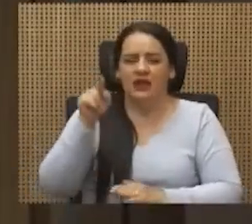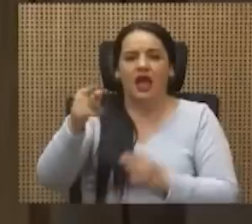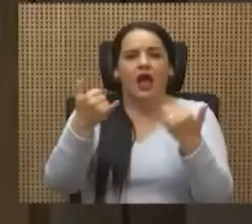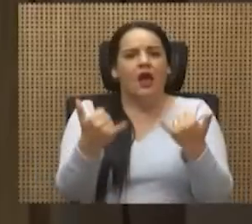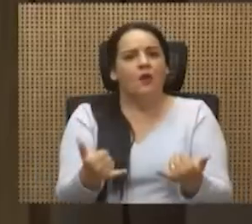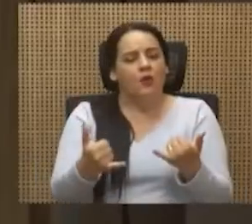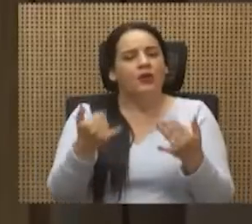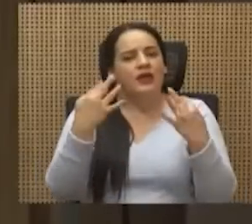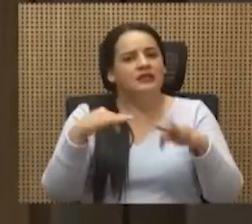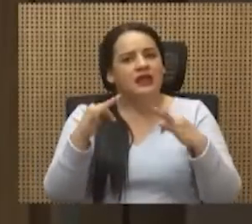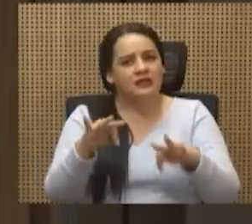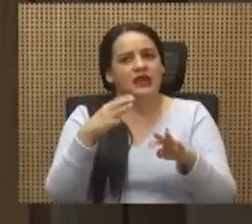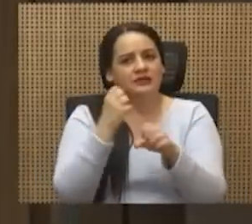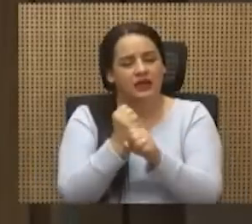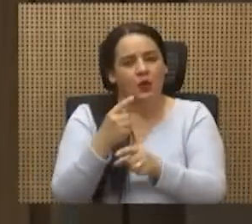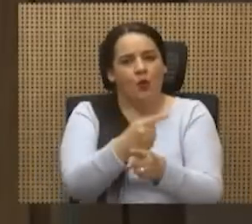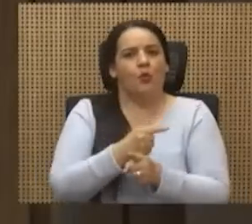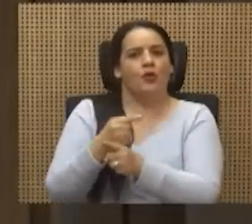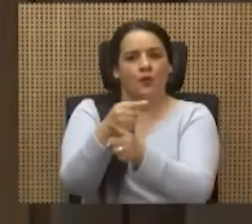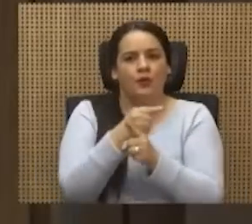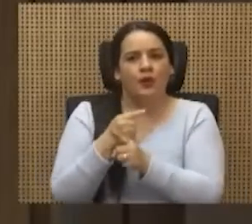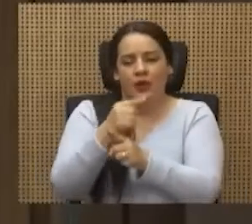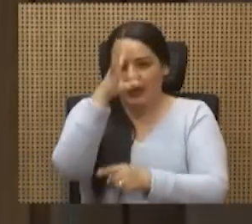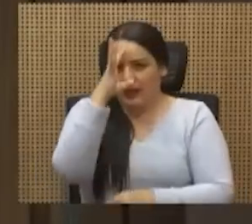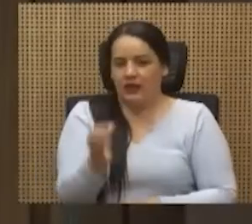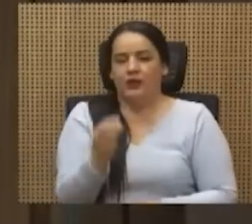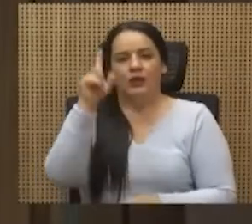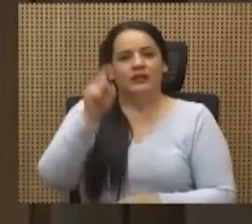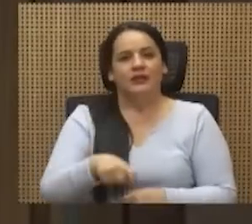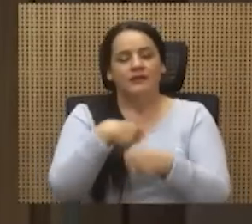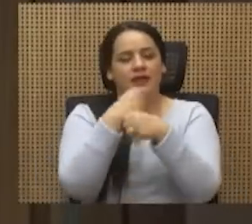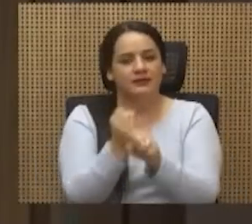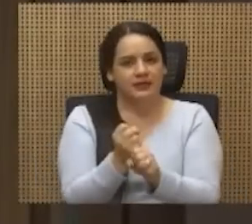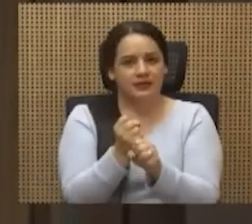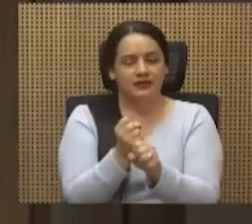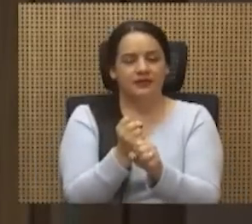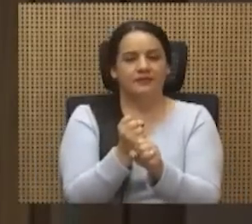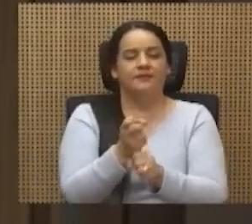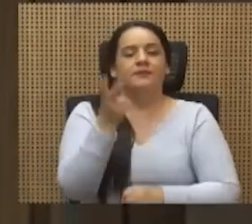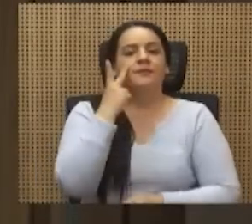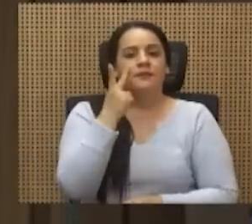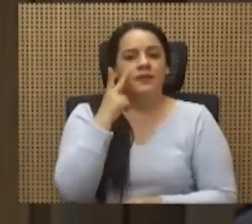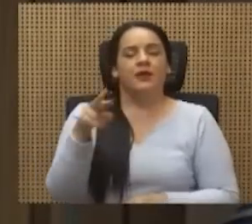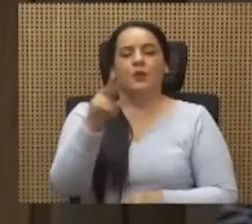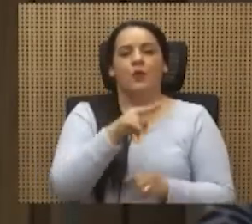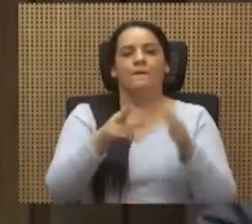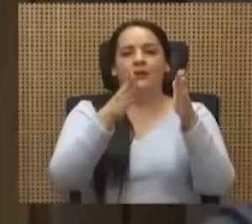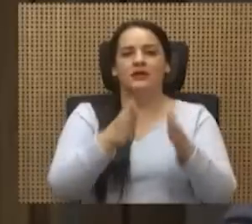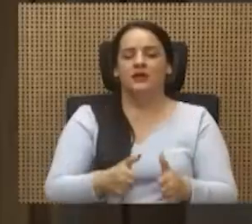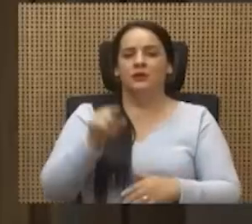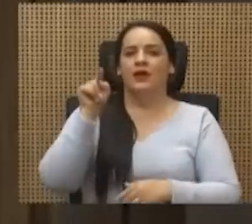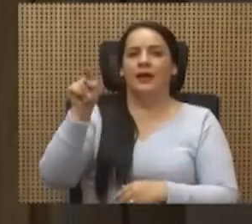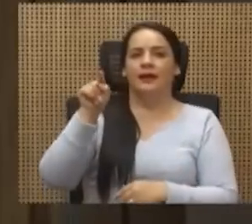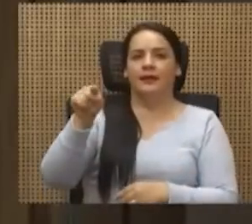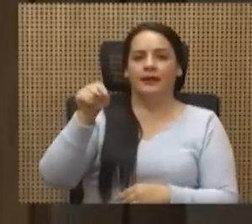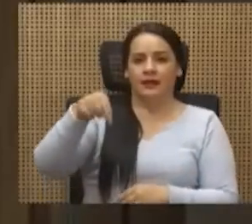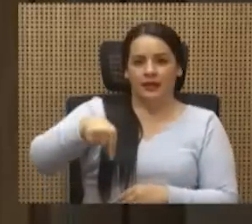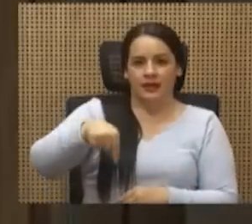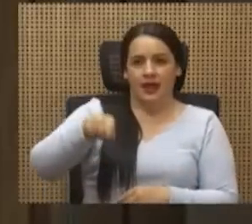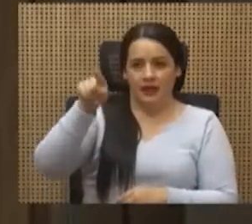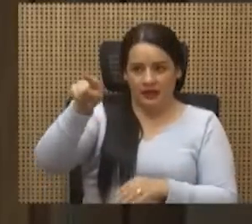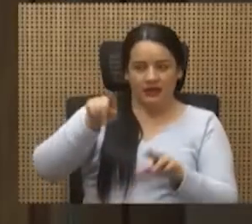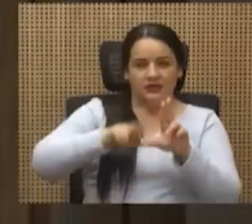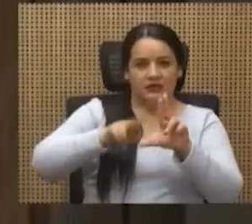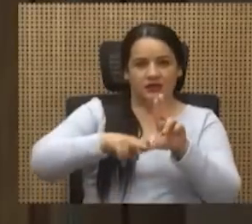atreva ahora a hacer una rectificación porque creo que lo tiene que hacer vean compañeros aquí en ese en esa silla